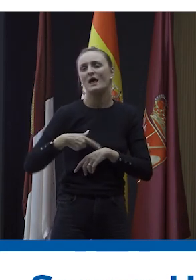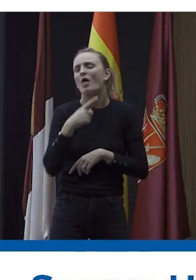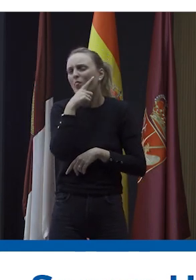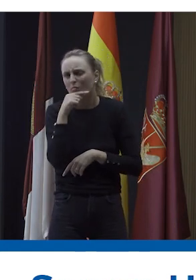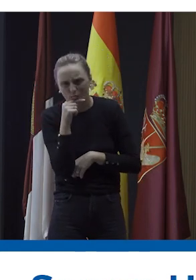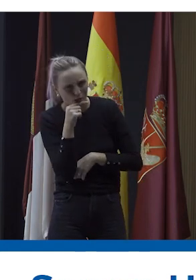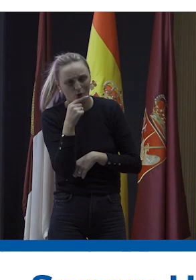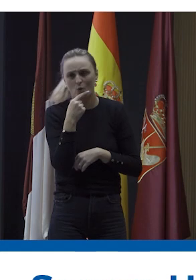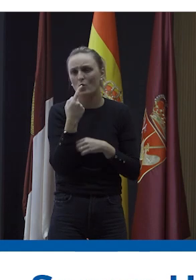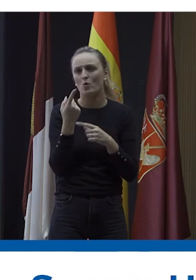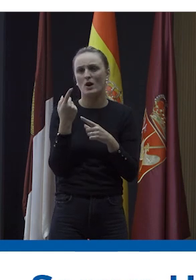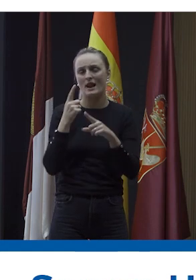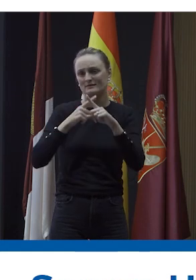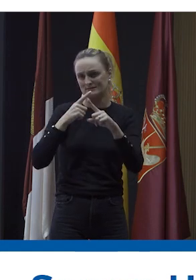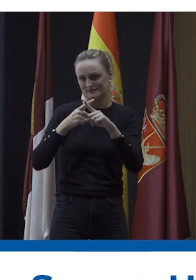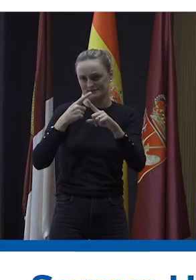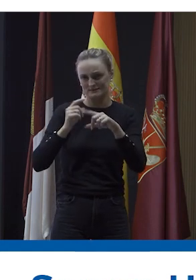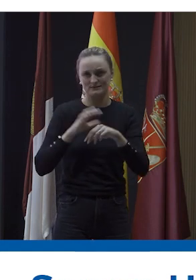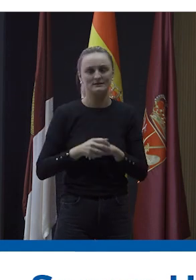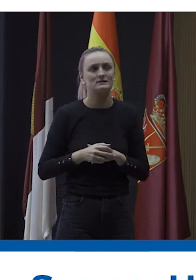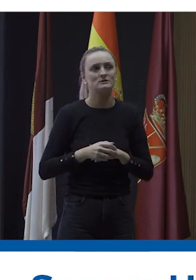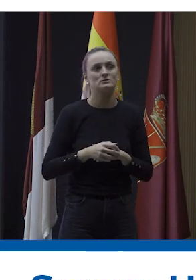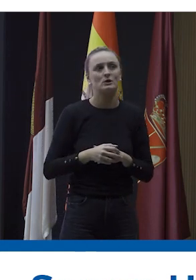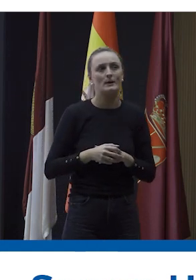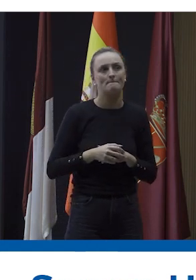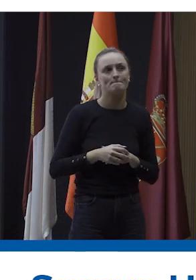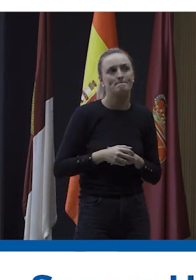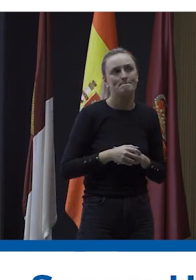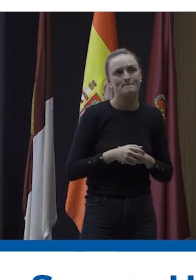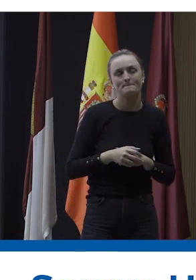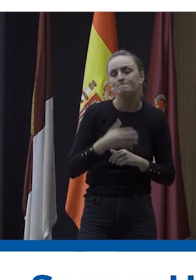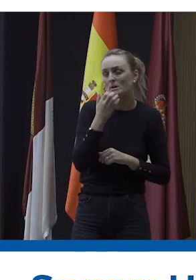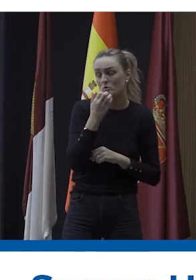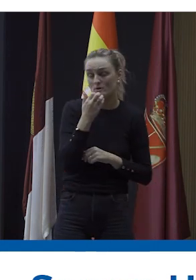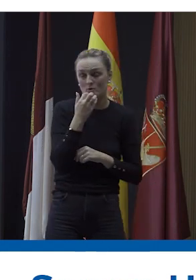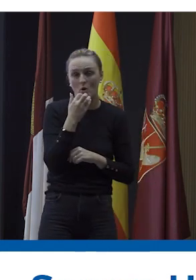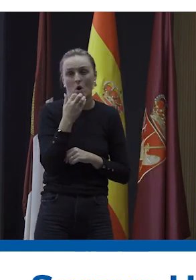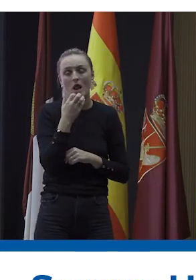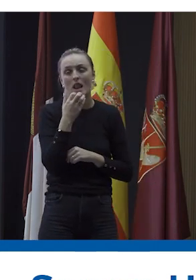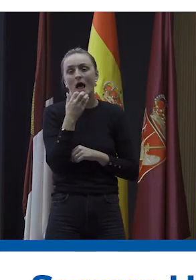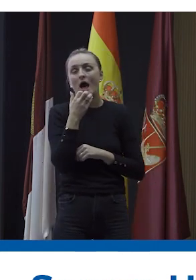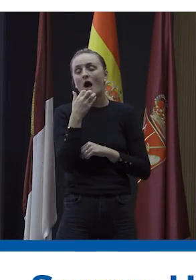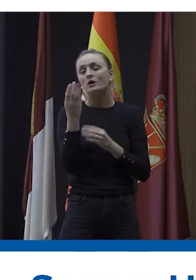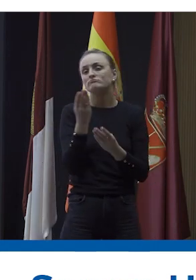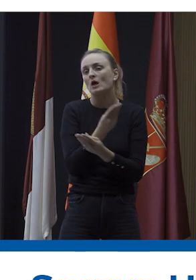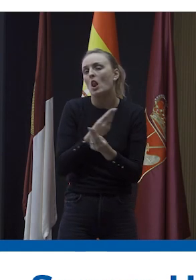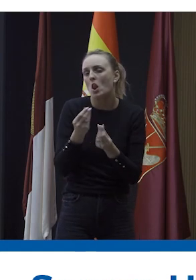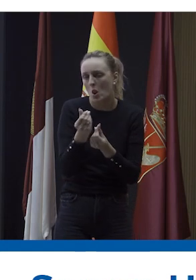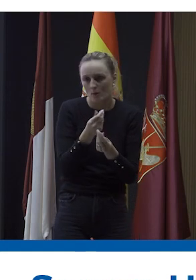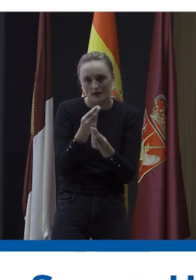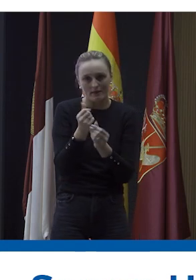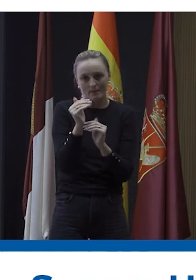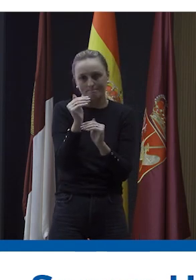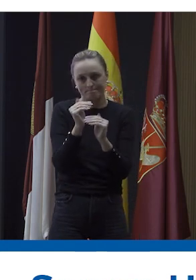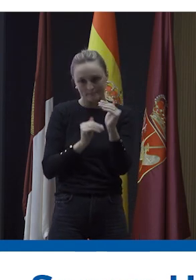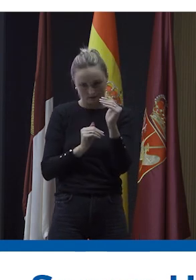relaciones sexuales. Eso es lo que se denomina dispareunia, ¿vale? ¿Por qué? Porque hay una lubricación reducida, ¿vale? Y ya todo esto,